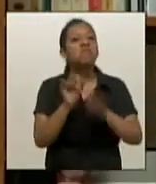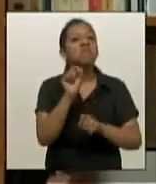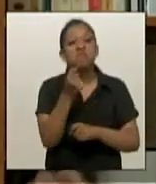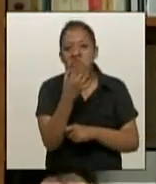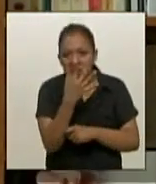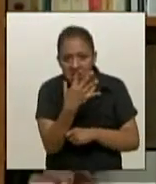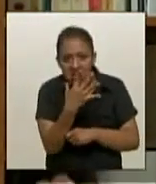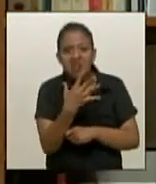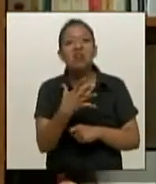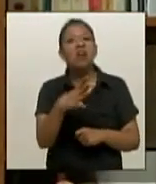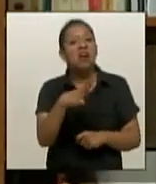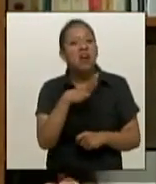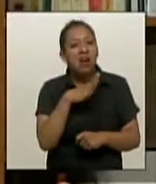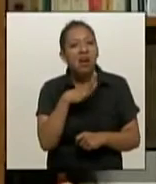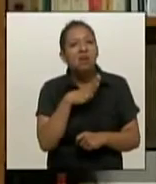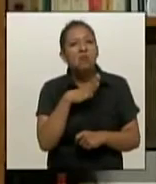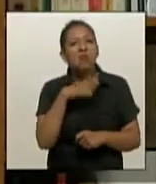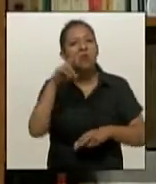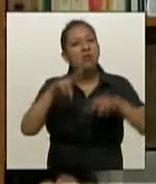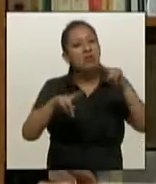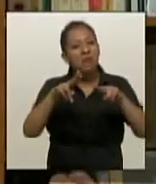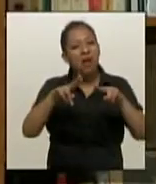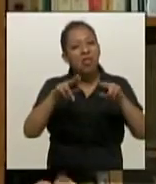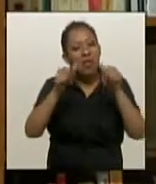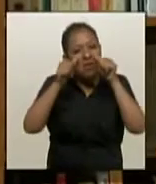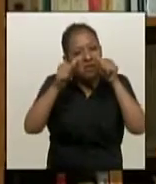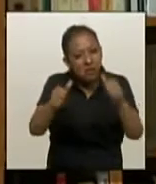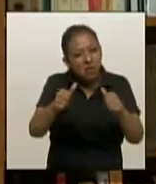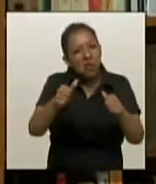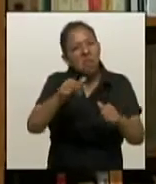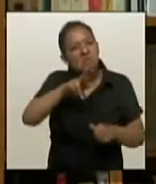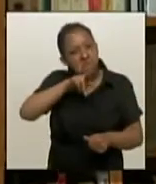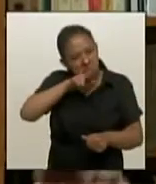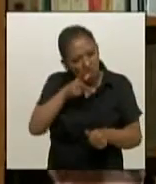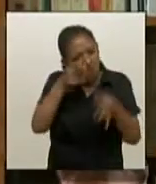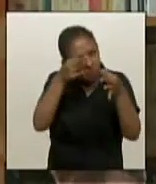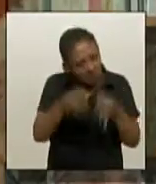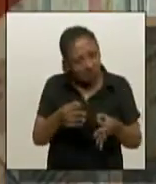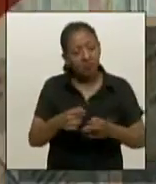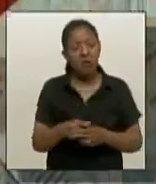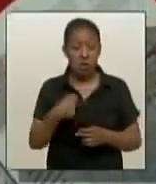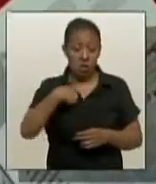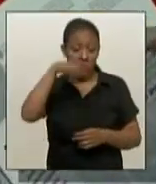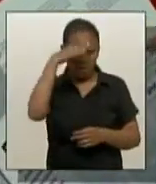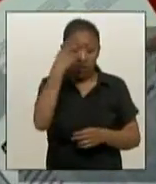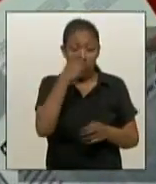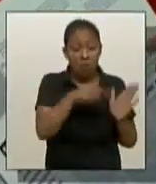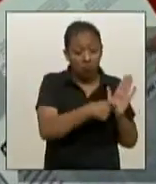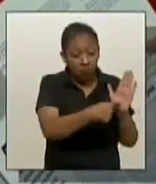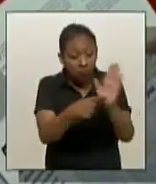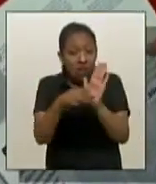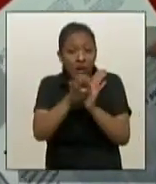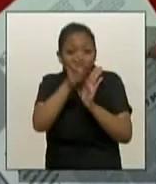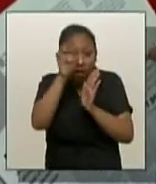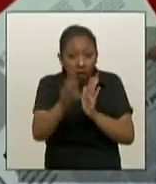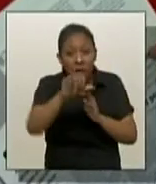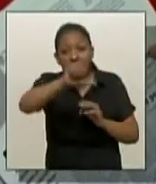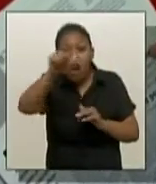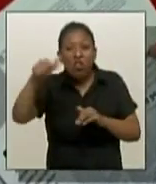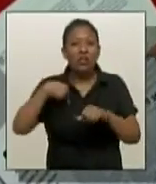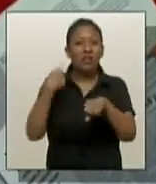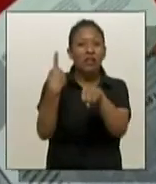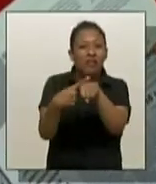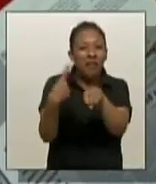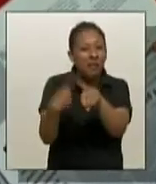tengan, digamos, un nivel de atención más o menos adecuado. Yo creo que es modelo para otros padecimientos, ¿no? Para